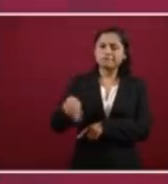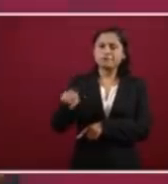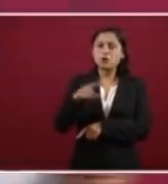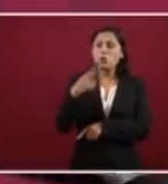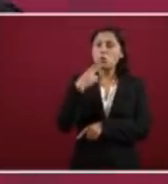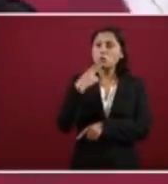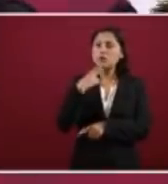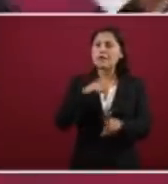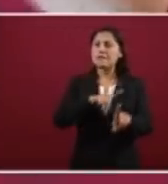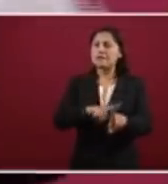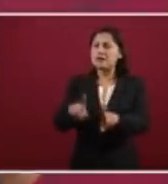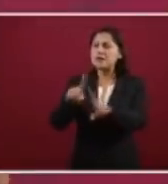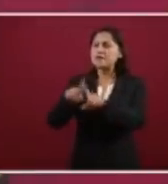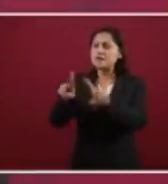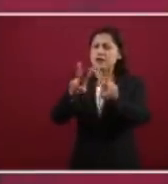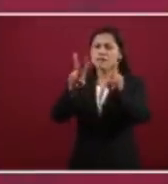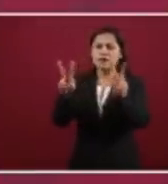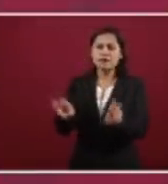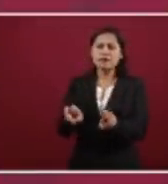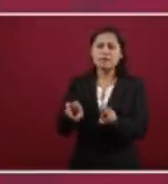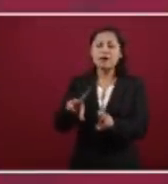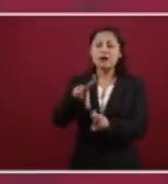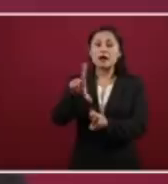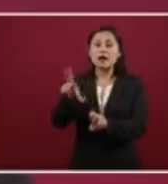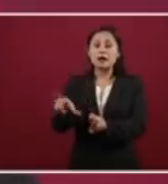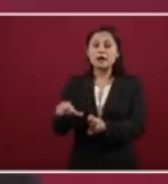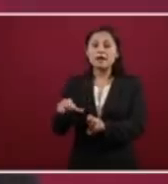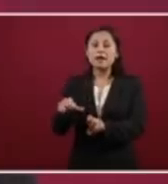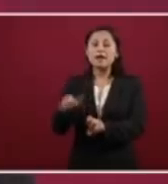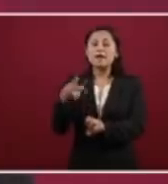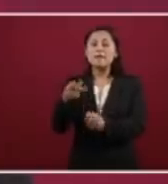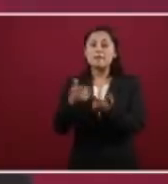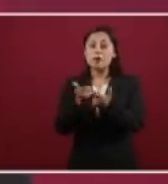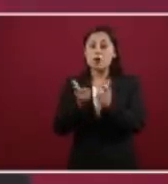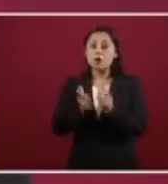y se lo apropió el conservadurismo.